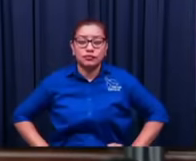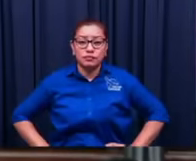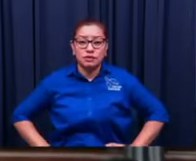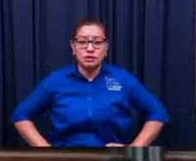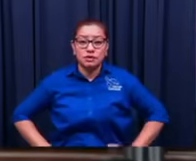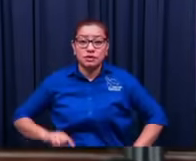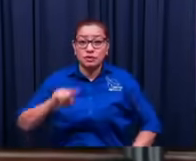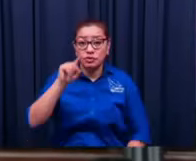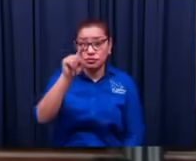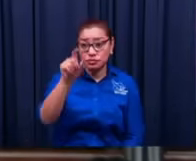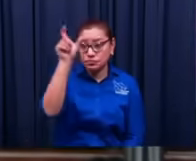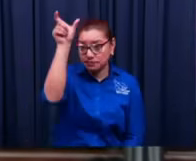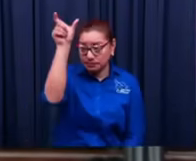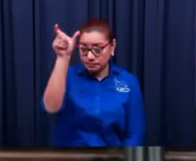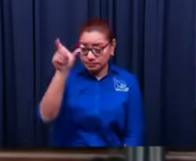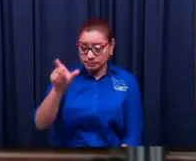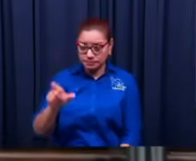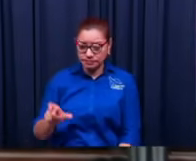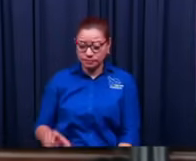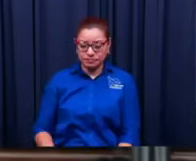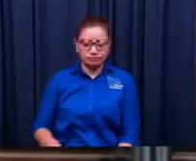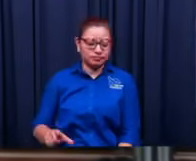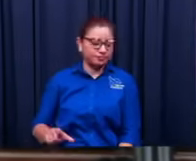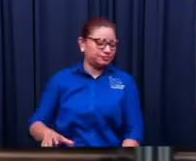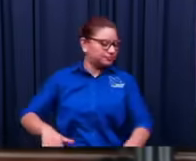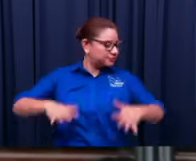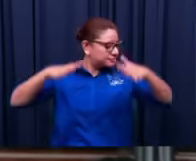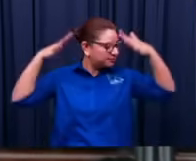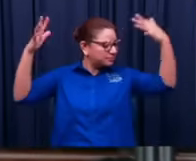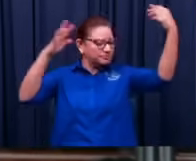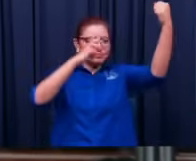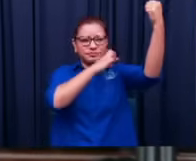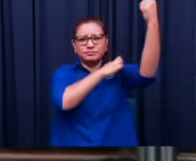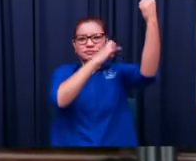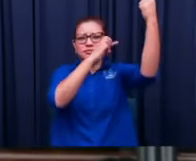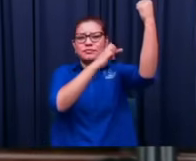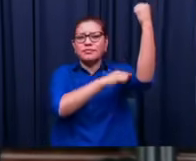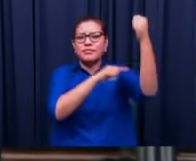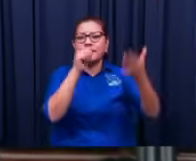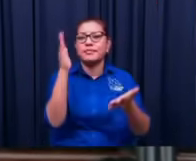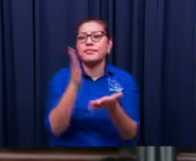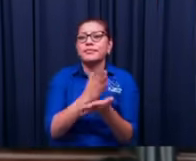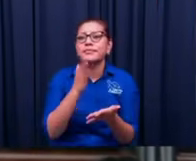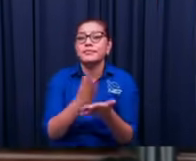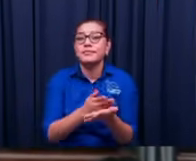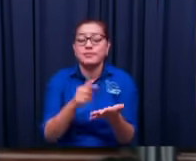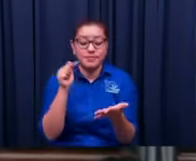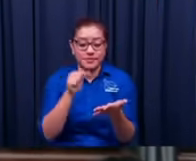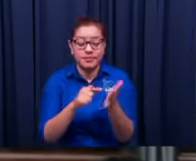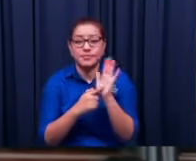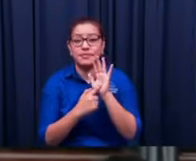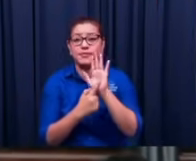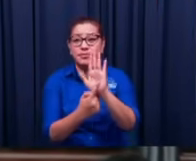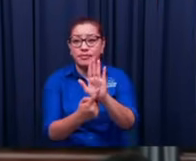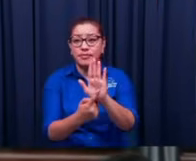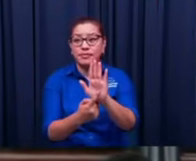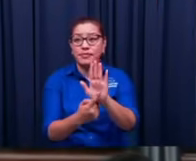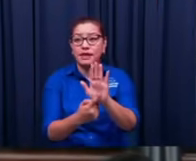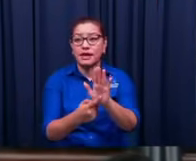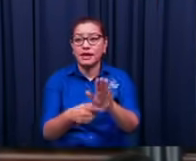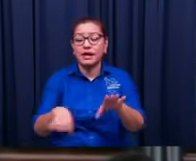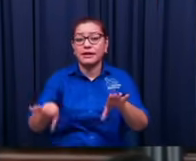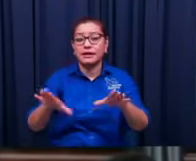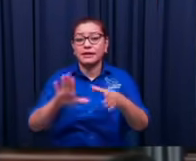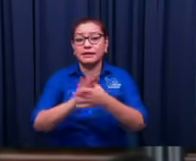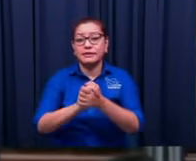Tú eres un ente poderoso. Para que la Biblia diga esto, el marido